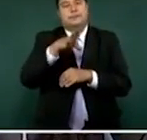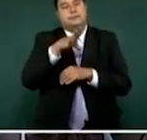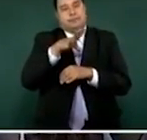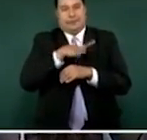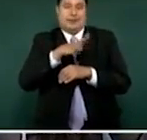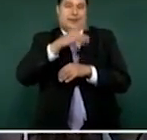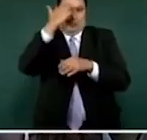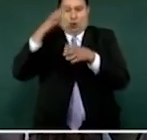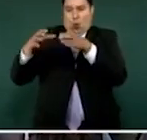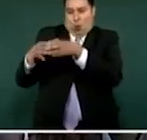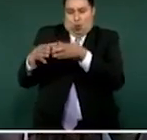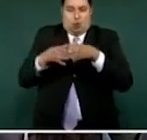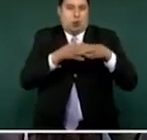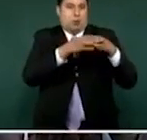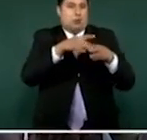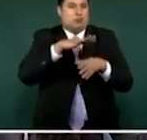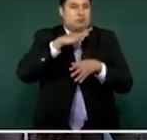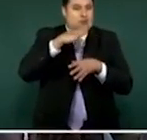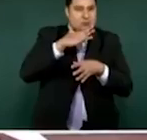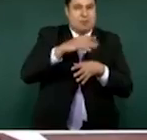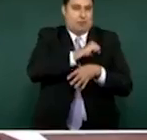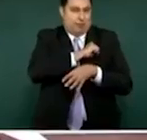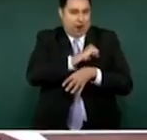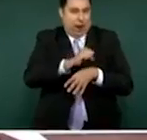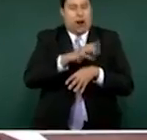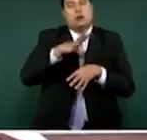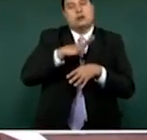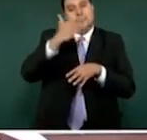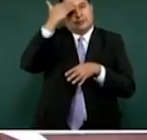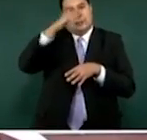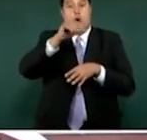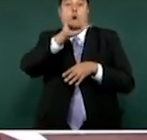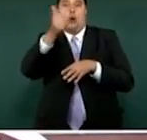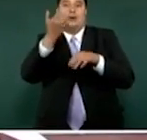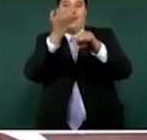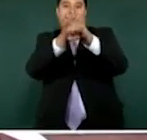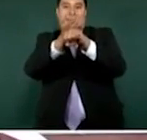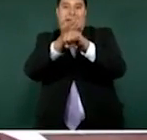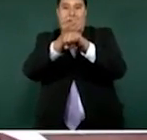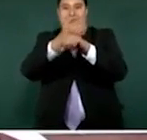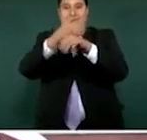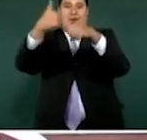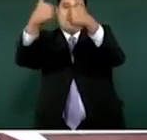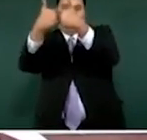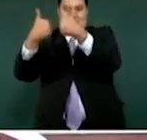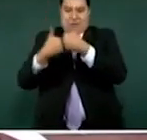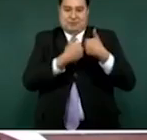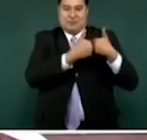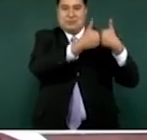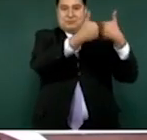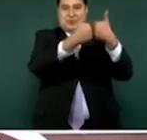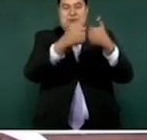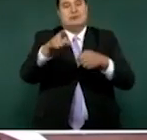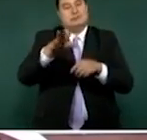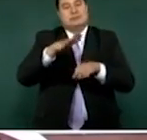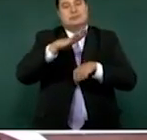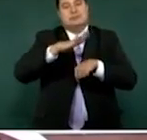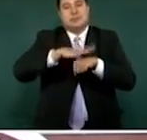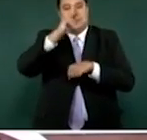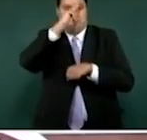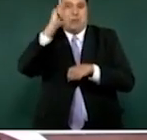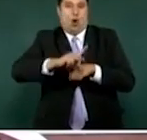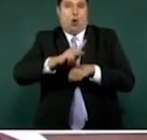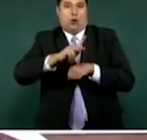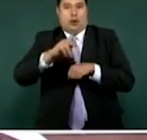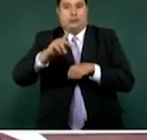ya vimos que este estado se encuentra limitado por otros estados donde hay cierta más incidencia delictiva,